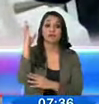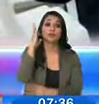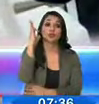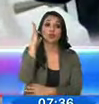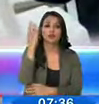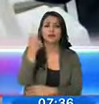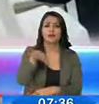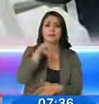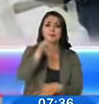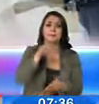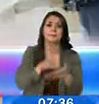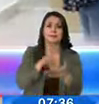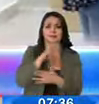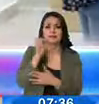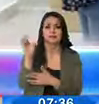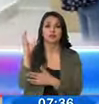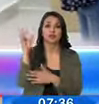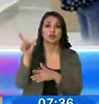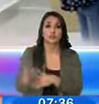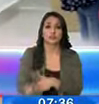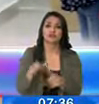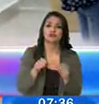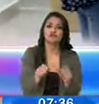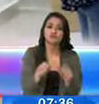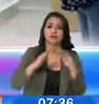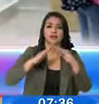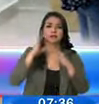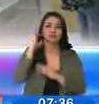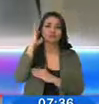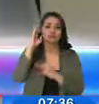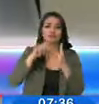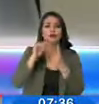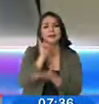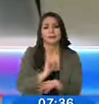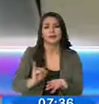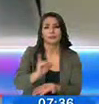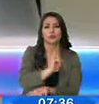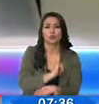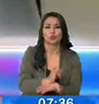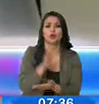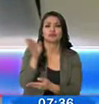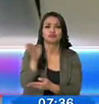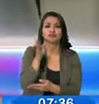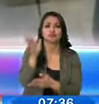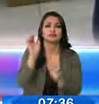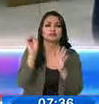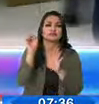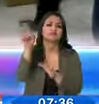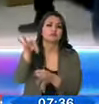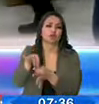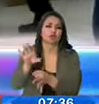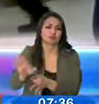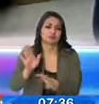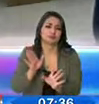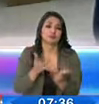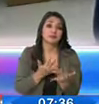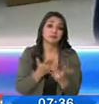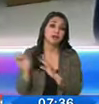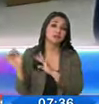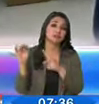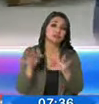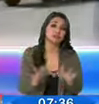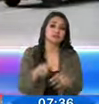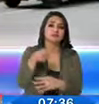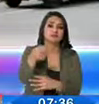registrados 1.600 colombianos que residen tanto en Carchi como en Imbabura, los que acuden paulatinamente a depositar su voto, esperando que la afluencia sea masiva